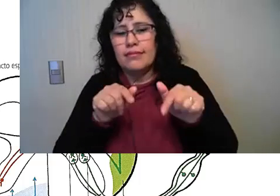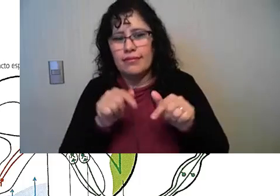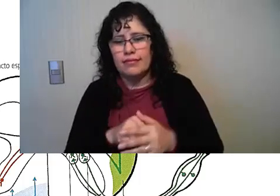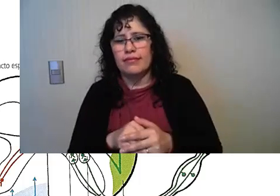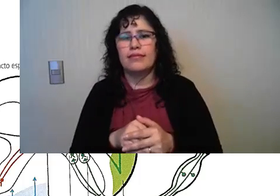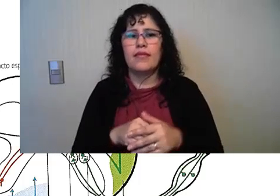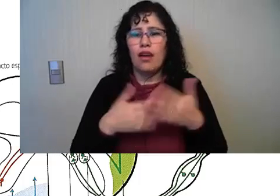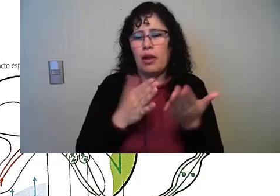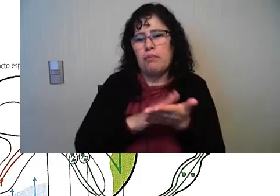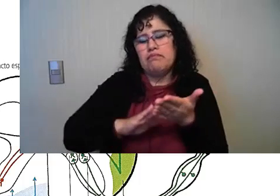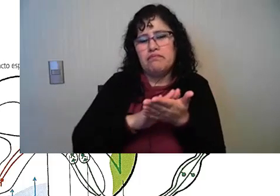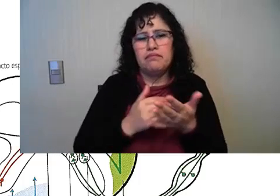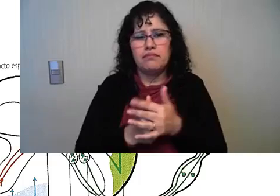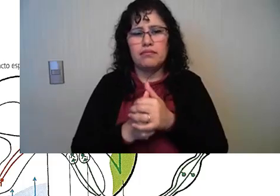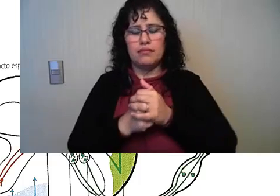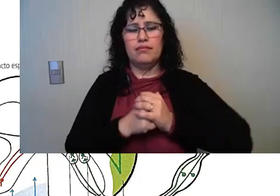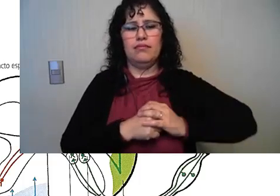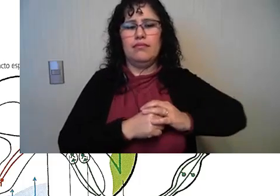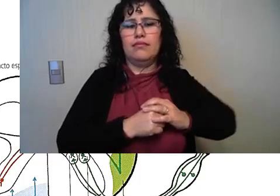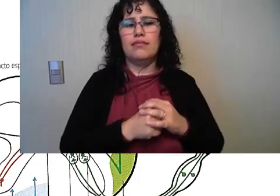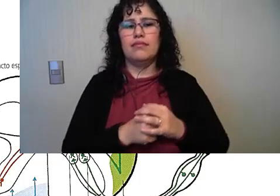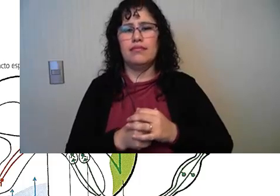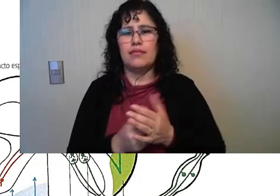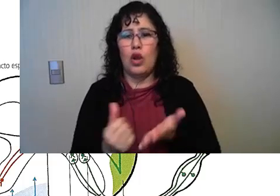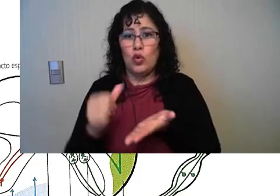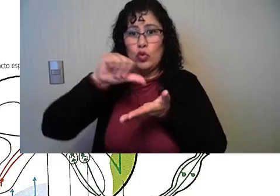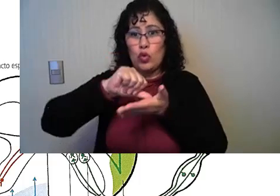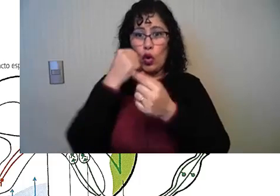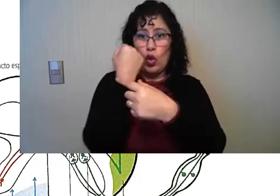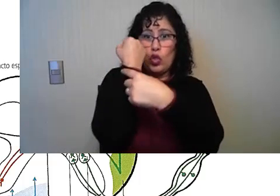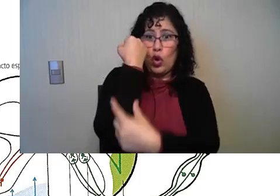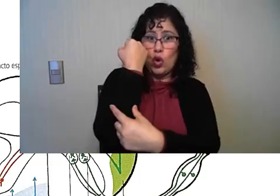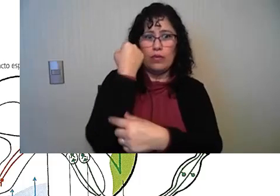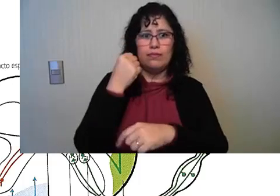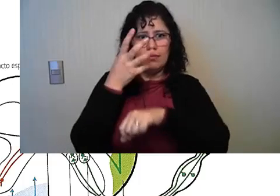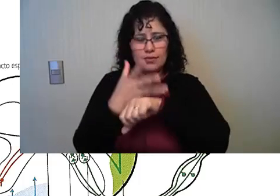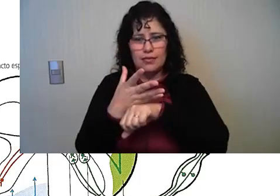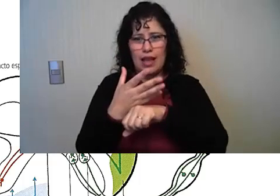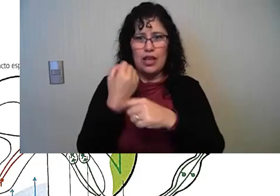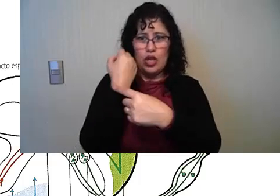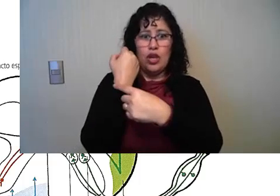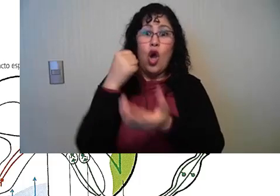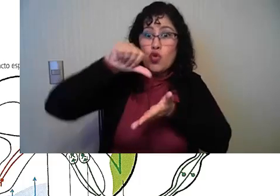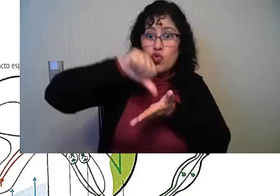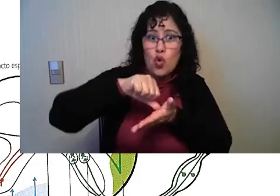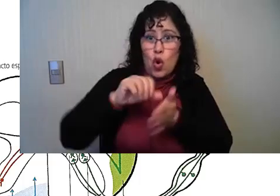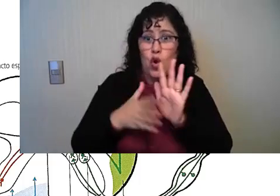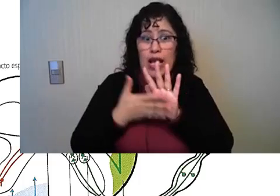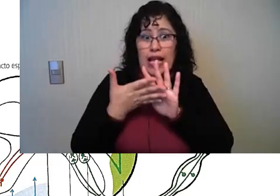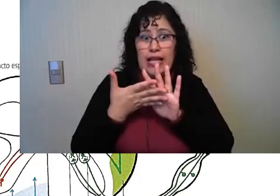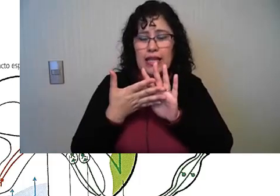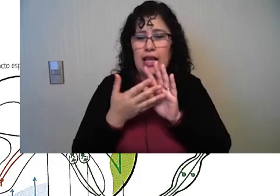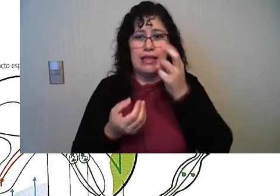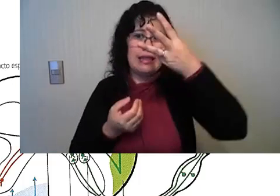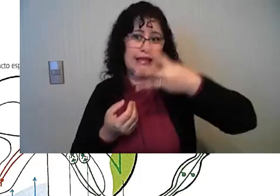de los núcleos del tronco cefálico tenemos este gran núcleo sensitivo que lo dividen en